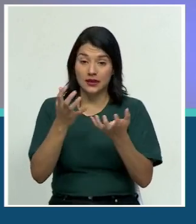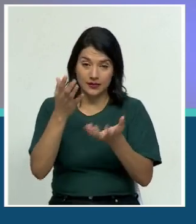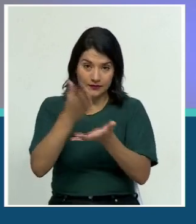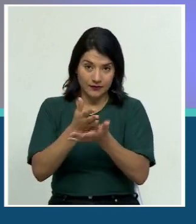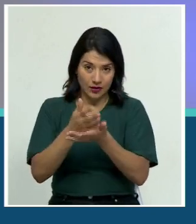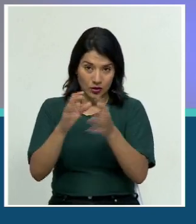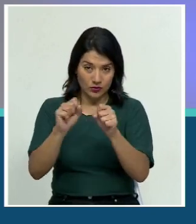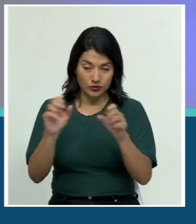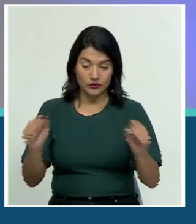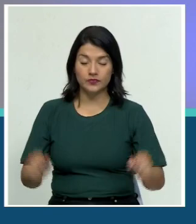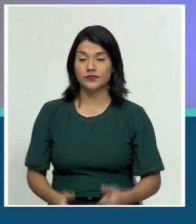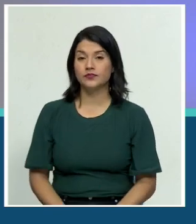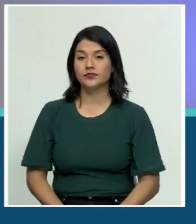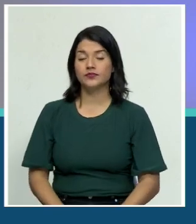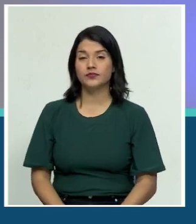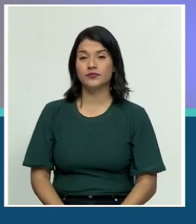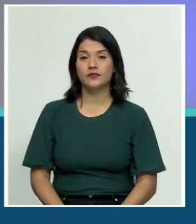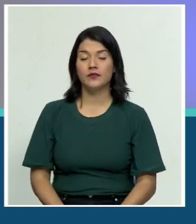la corrupción.